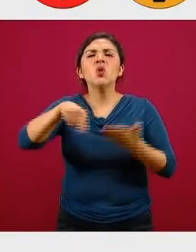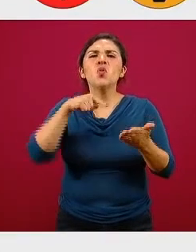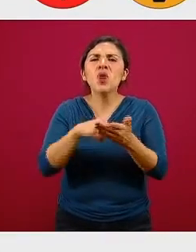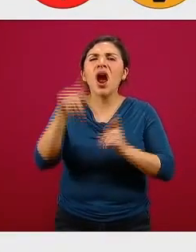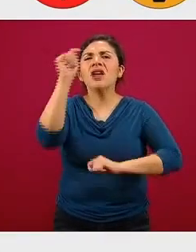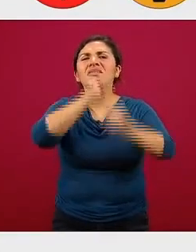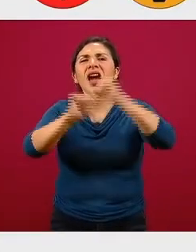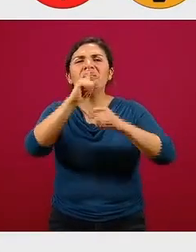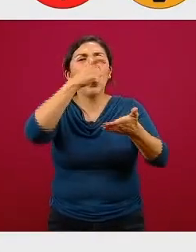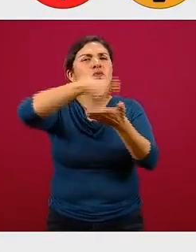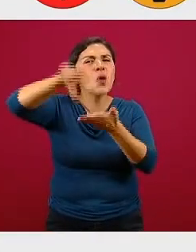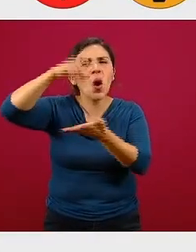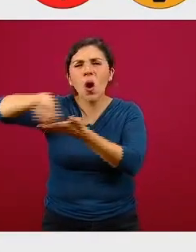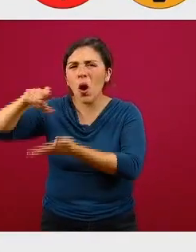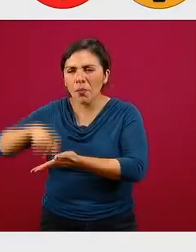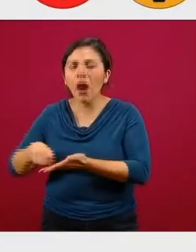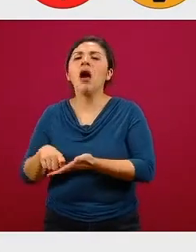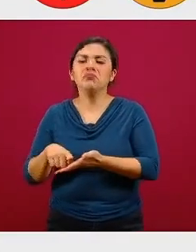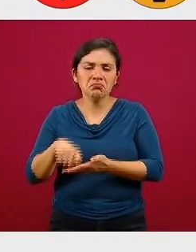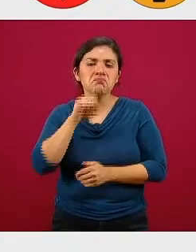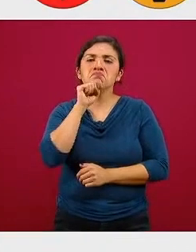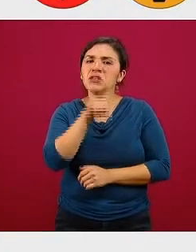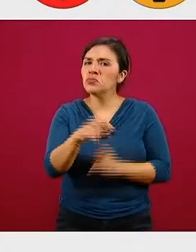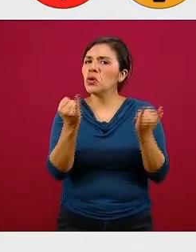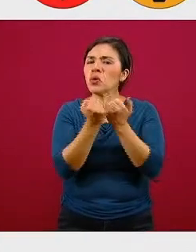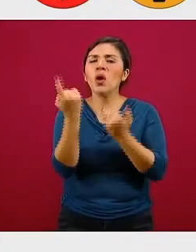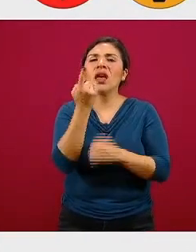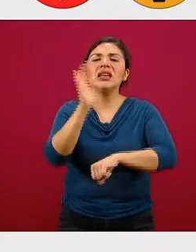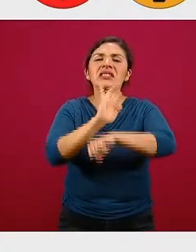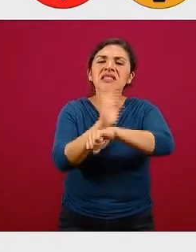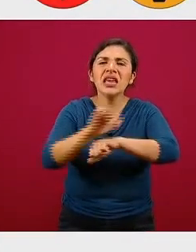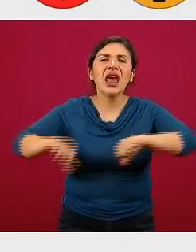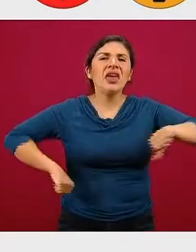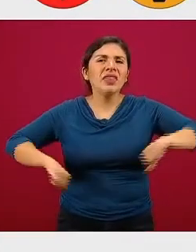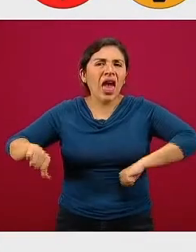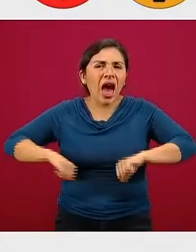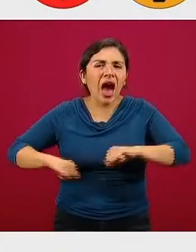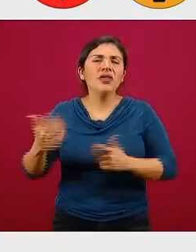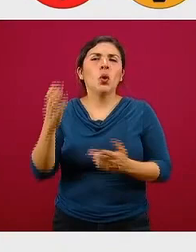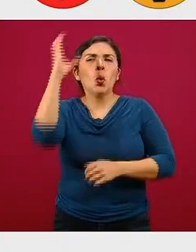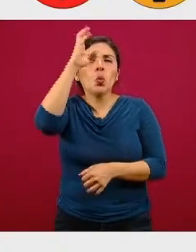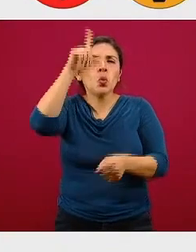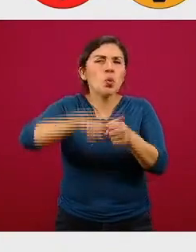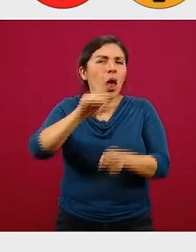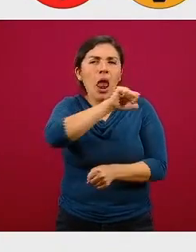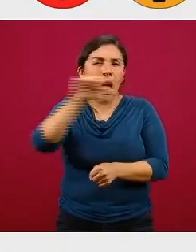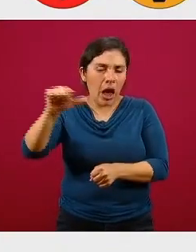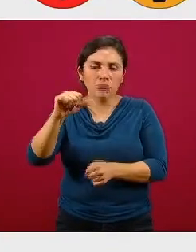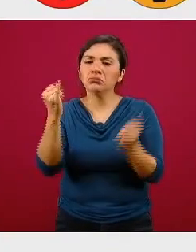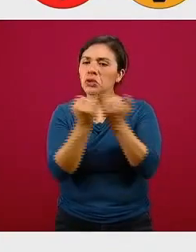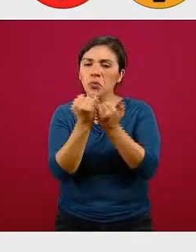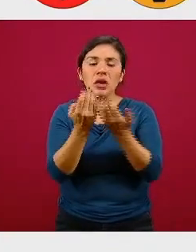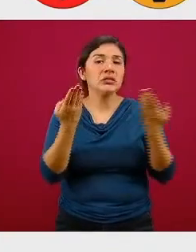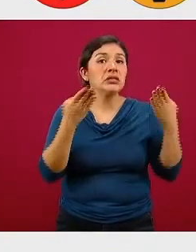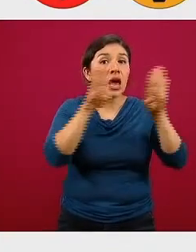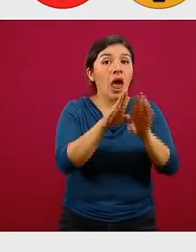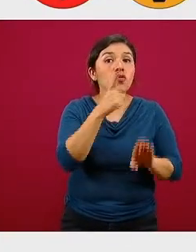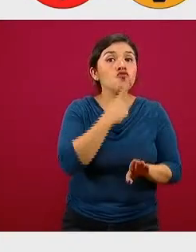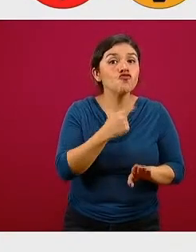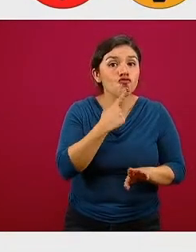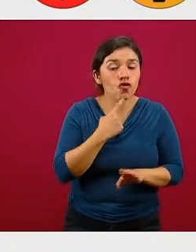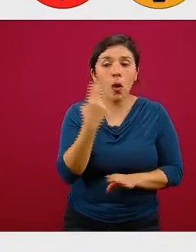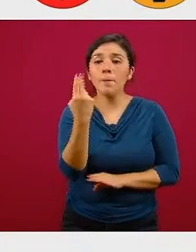comerciales, mismas opciones que cines, teatros y eventos culturales de menos de 500 localidades, cerrados en